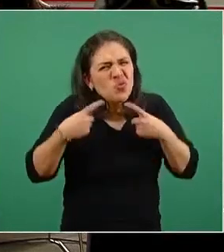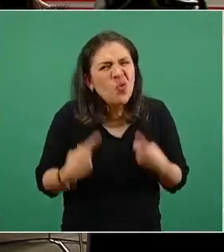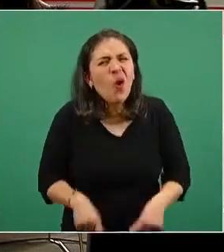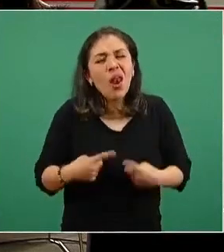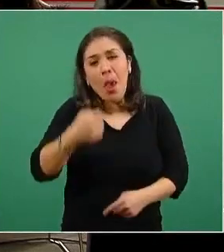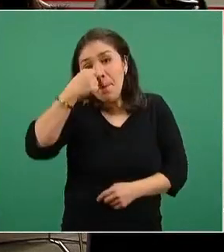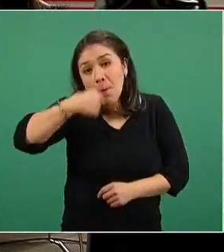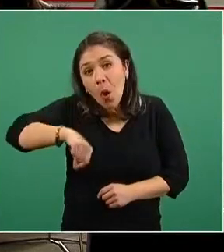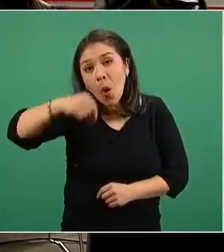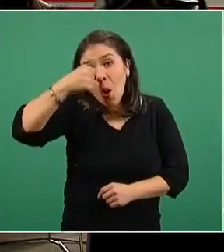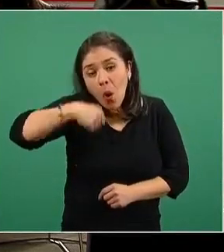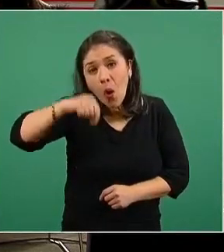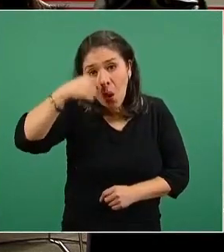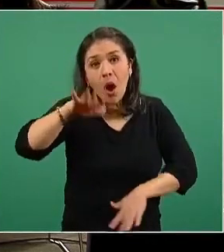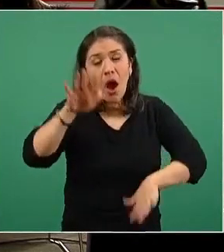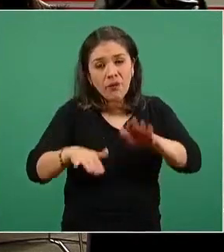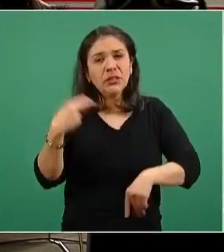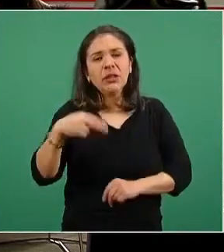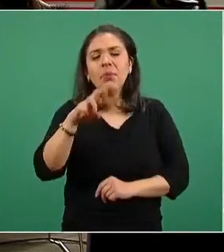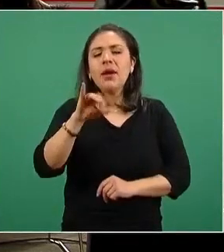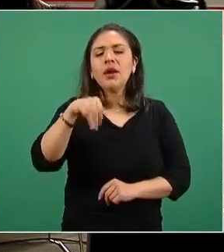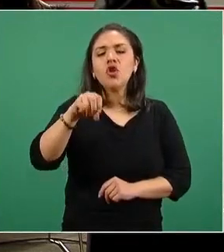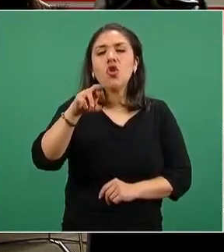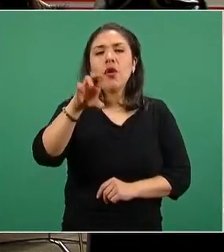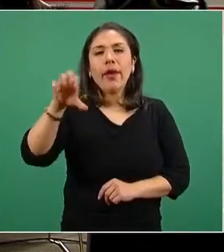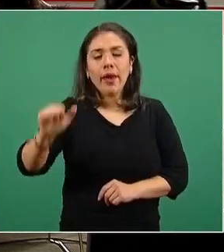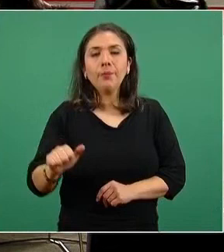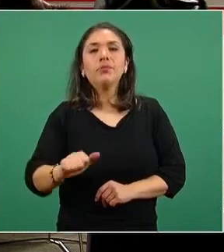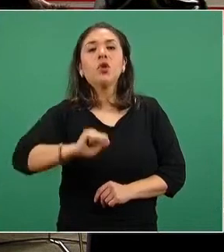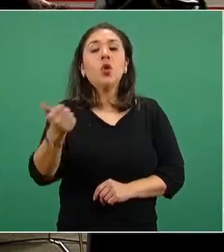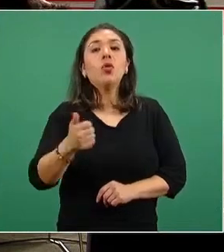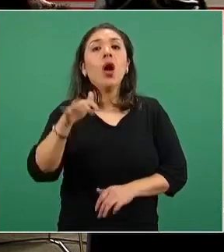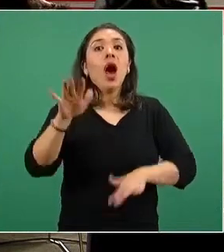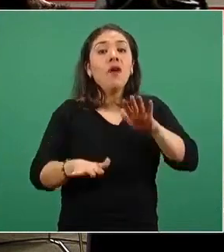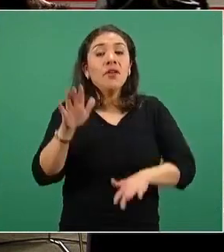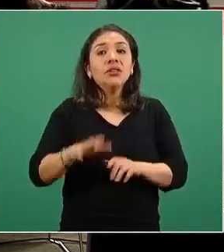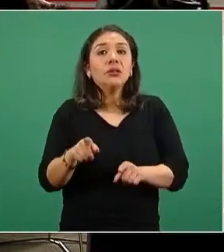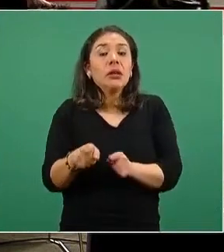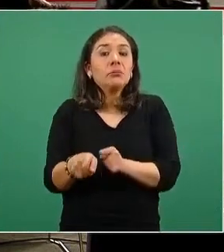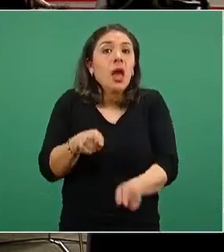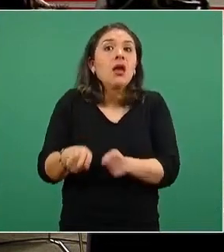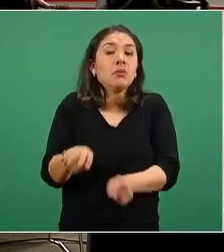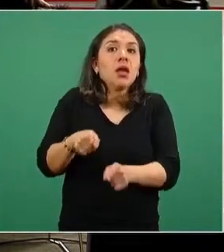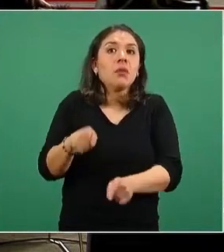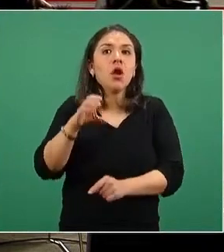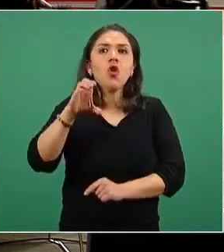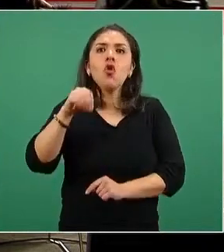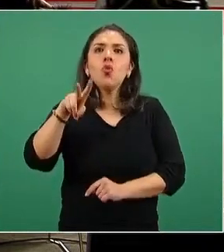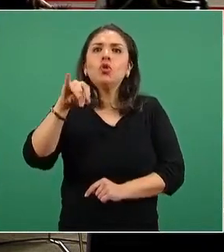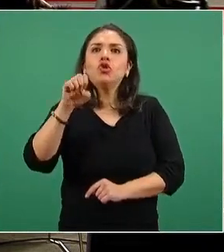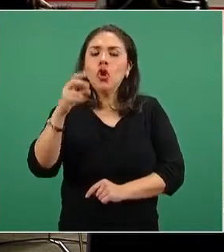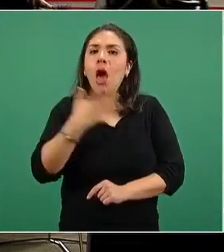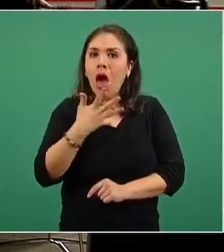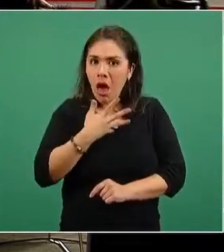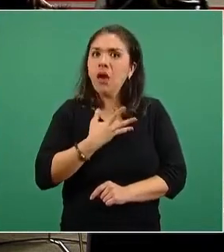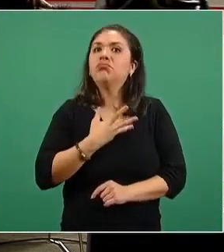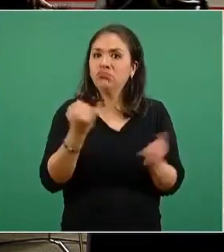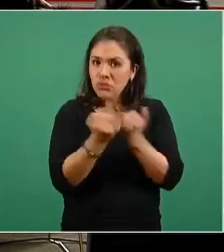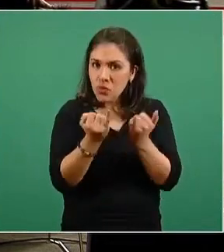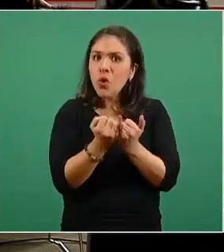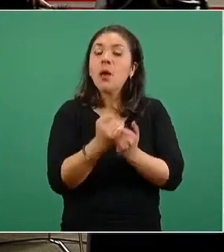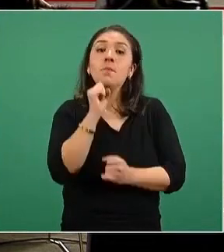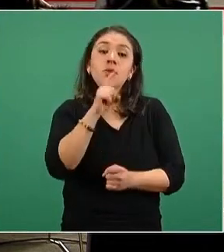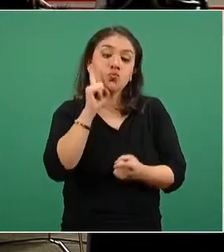escurrimiento nasal, técnicamente se llama rinorrea, crisis convulsiva en los 3 eventos que mencioné, la de